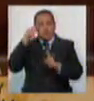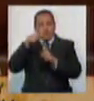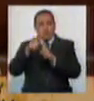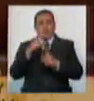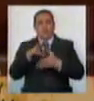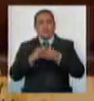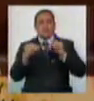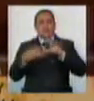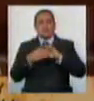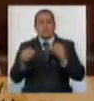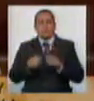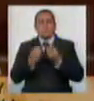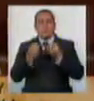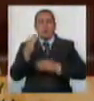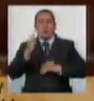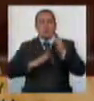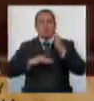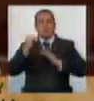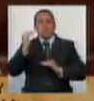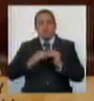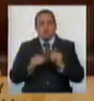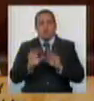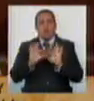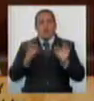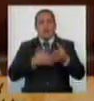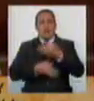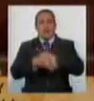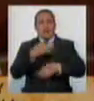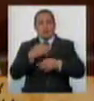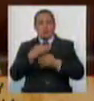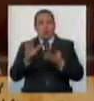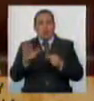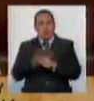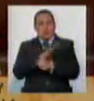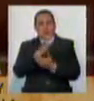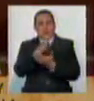histórico para la construcción o sustitución parcial